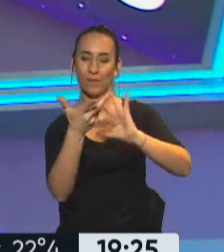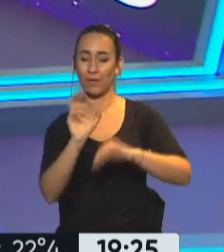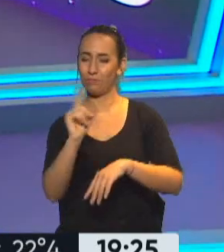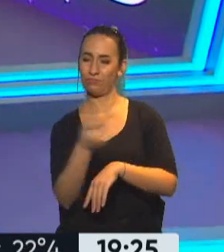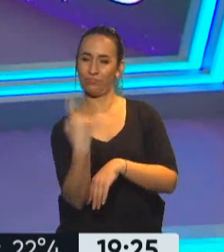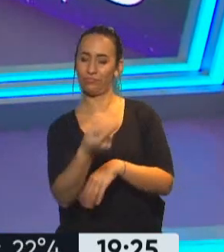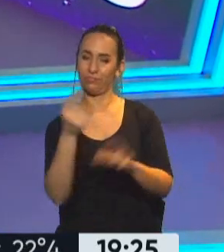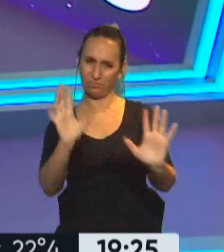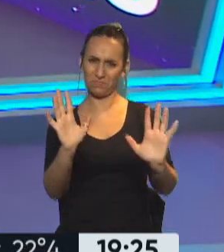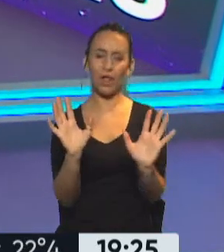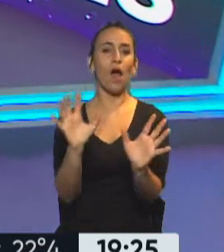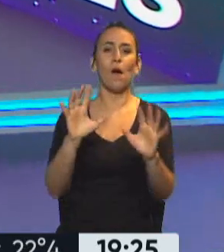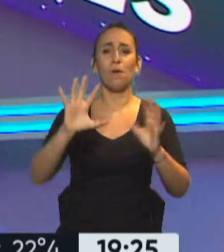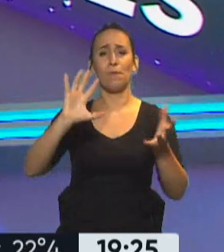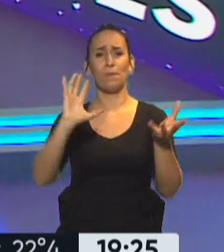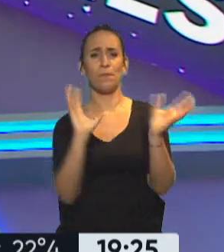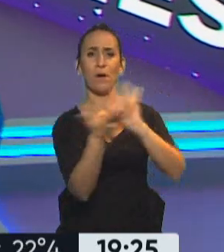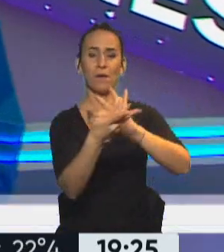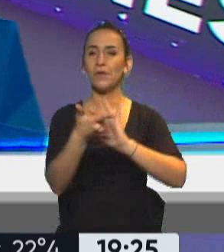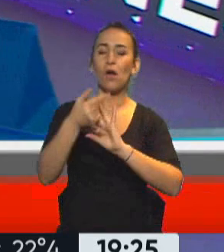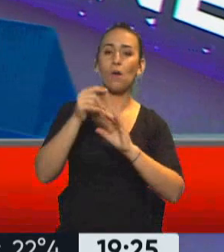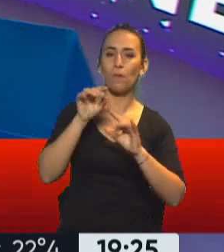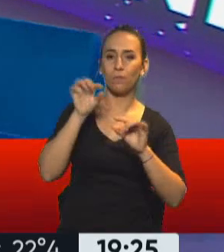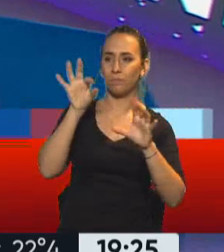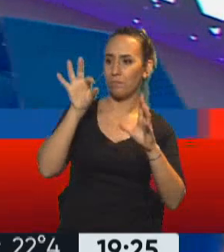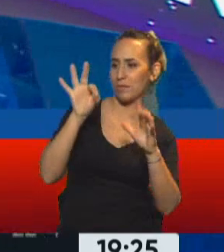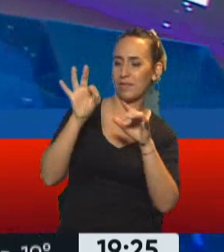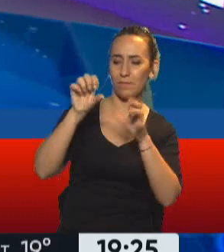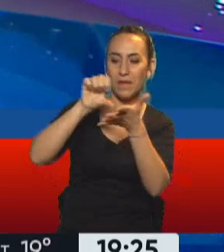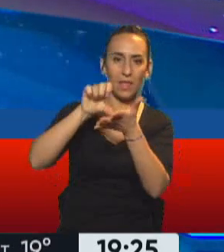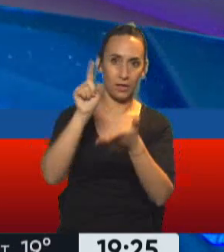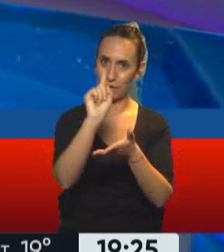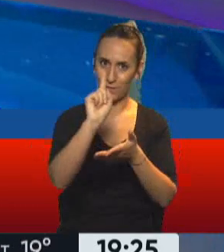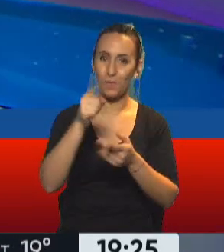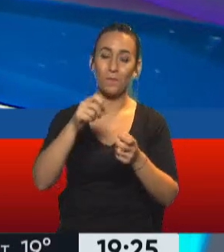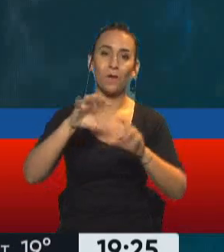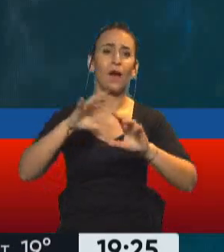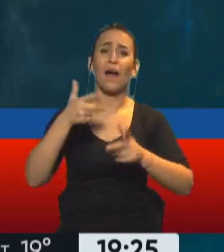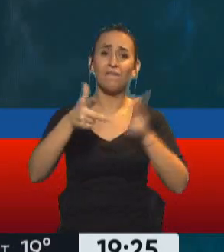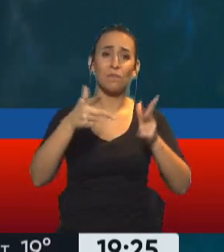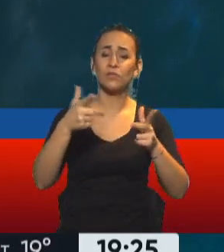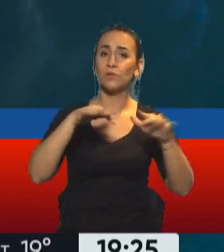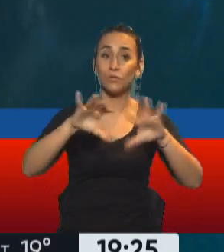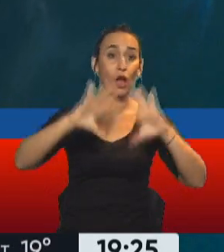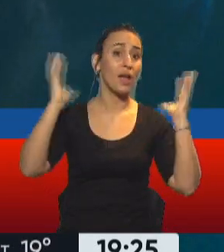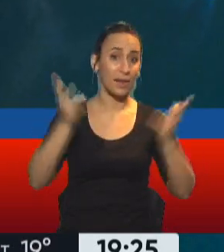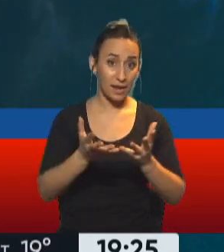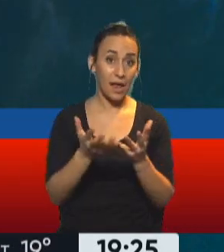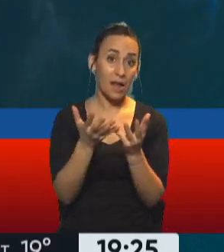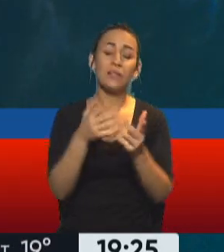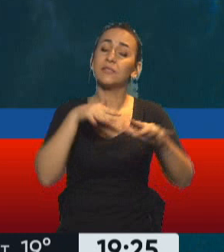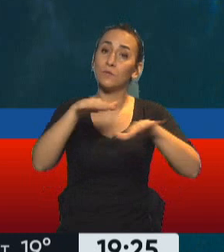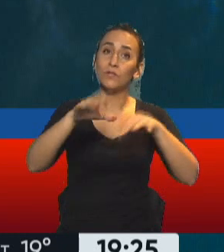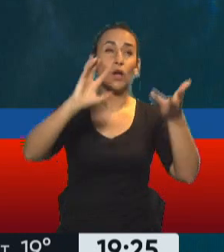es una cuestión global de la que vamos a hablar, y vamos a hablar de la crisis climática, la crisis medioambiental, que afecta a los